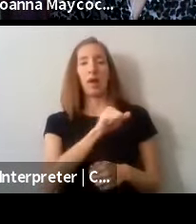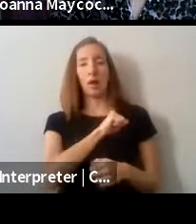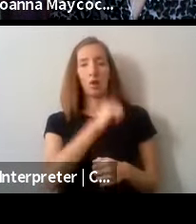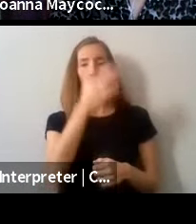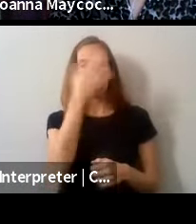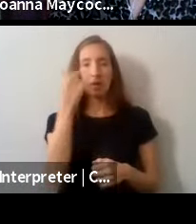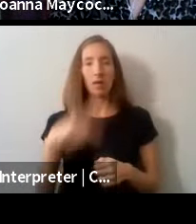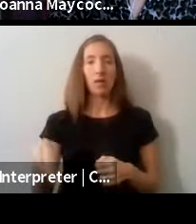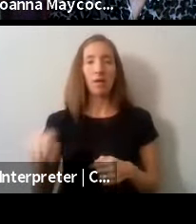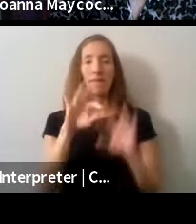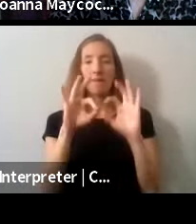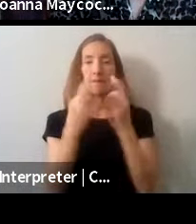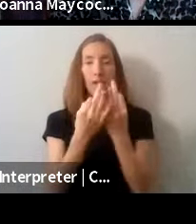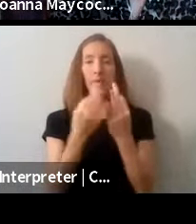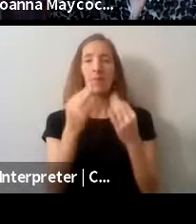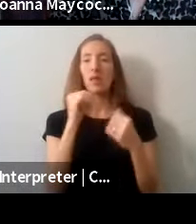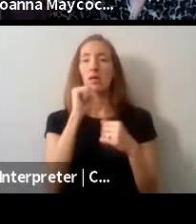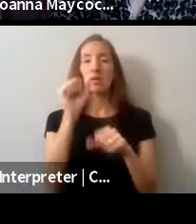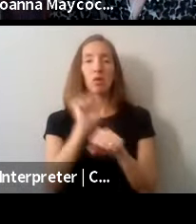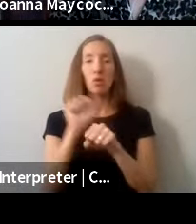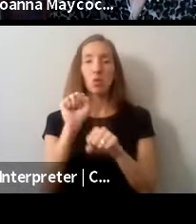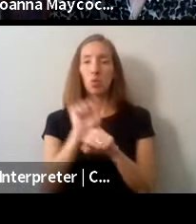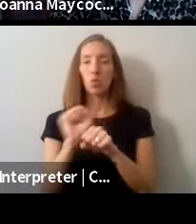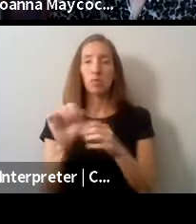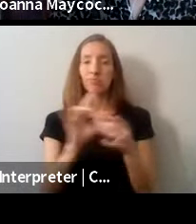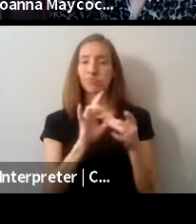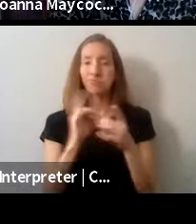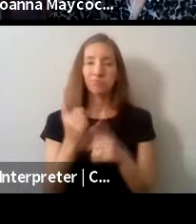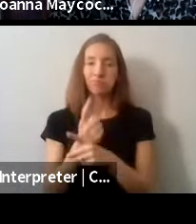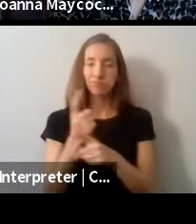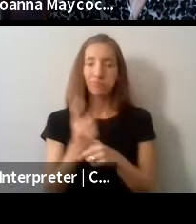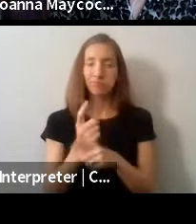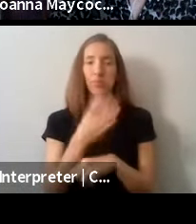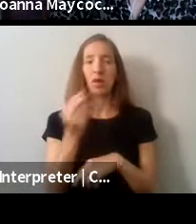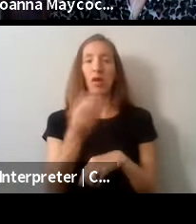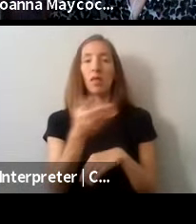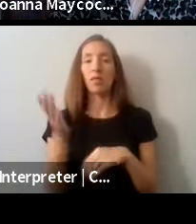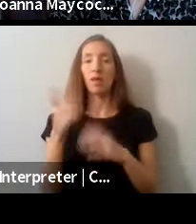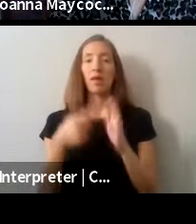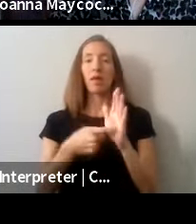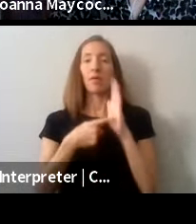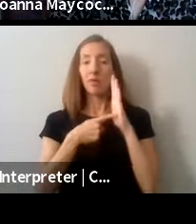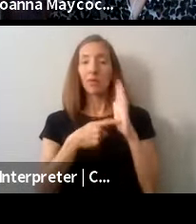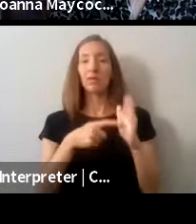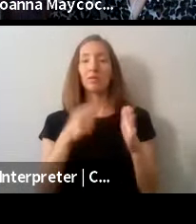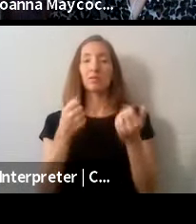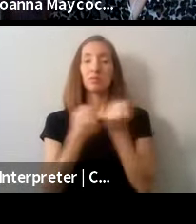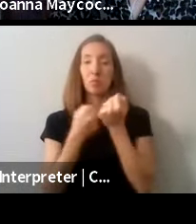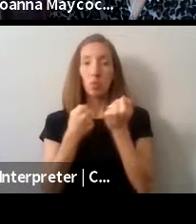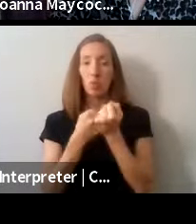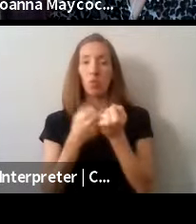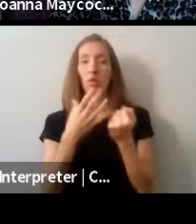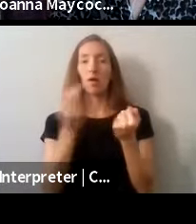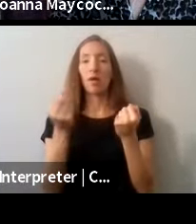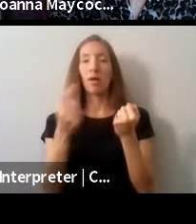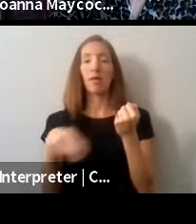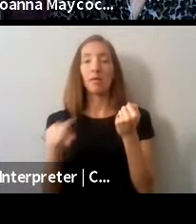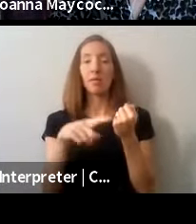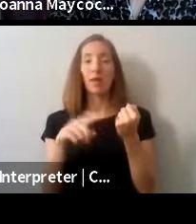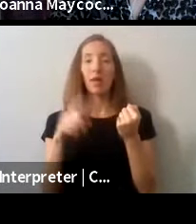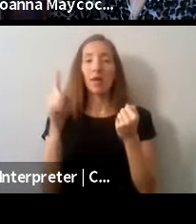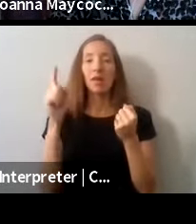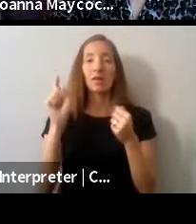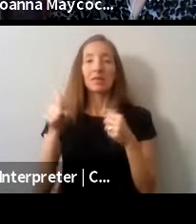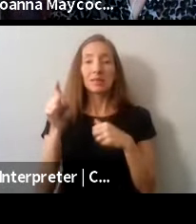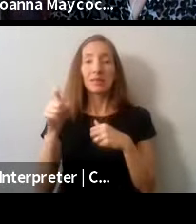familiar sea uno de los motivos por los cuales las mujeres también conversen y hablen de esta situación. El